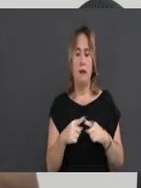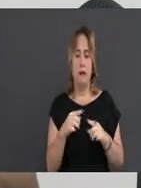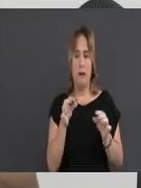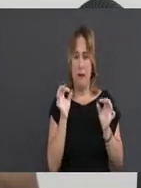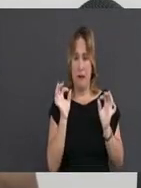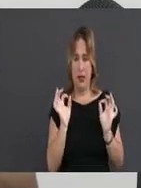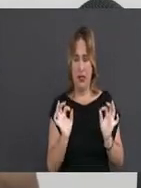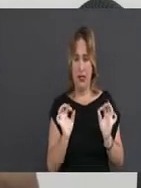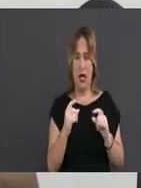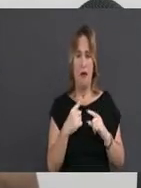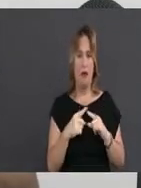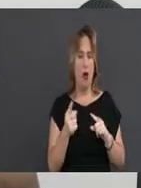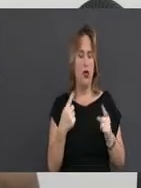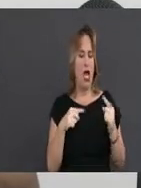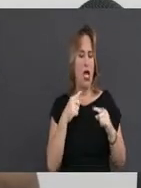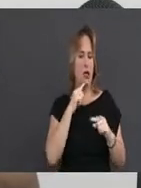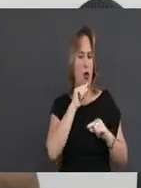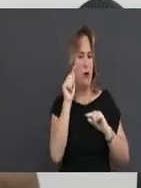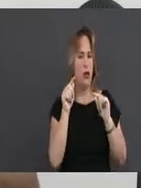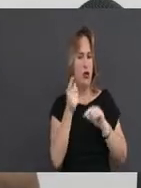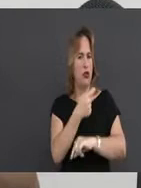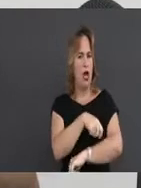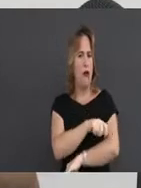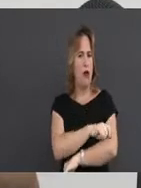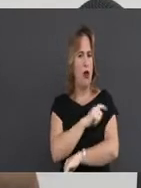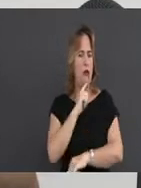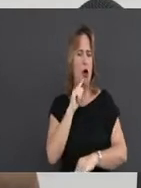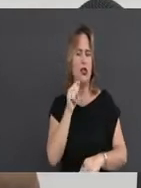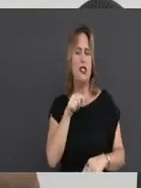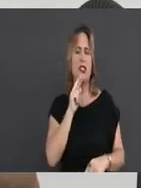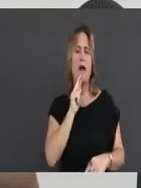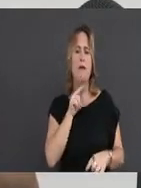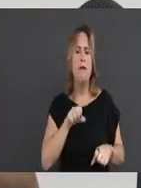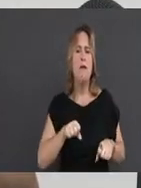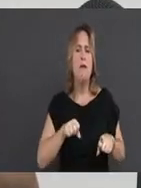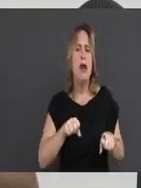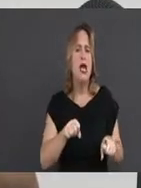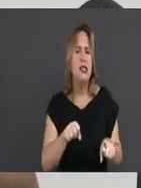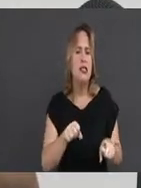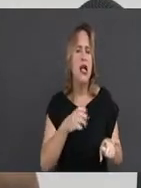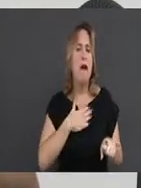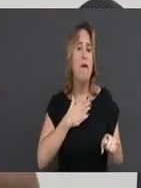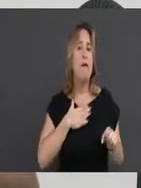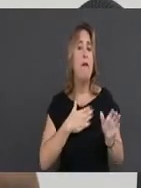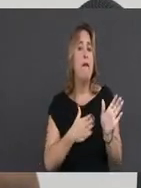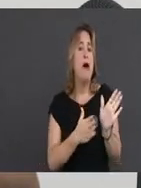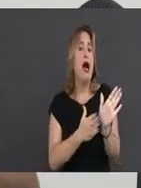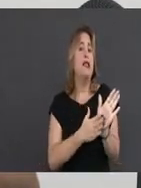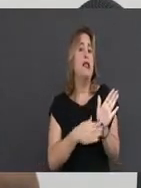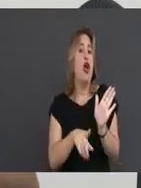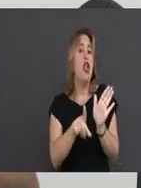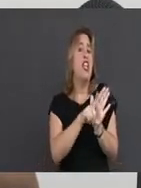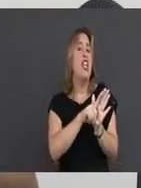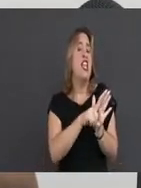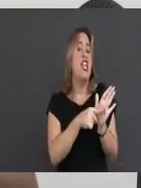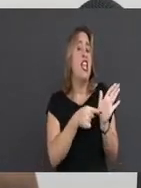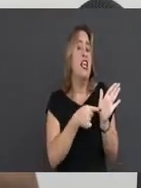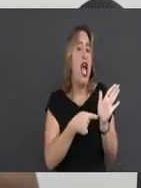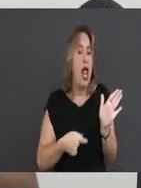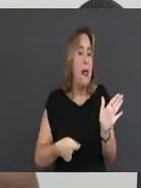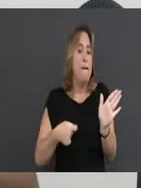Precisar, porque es algo que nos ha preguntado la población, los mensajeros patentados, o sea, los que